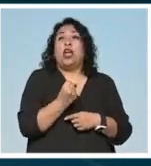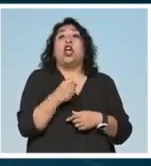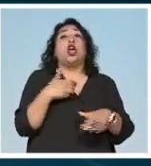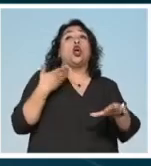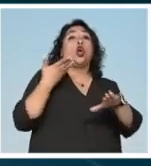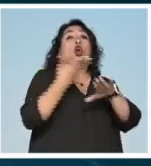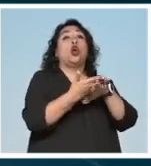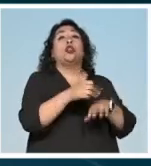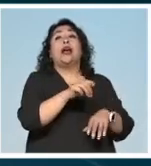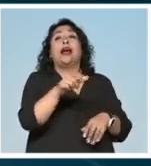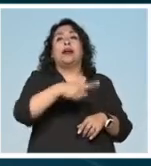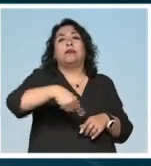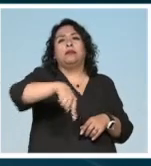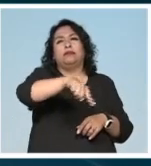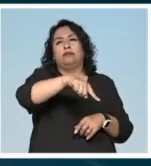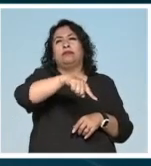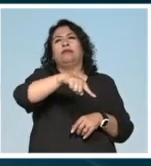contra